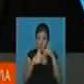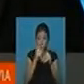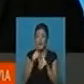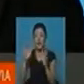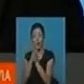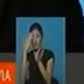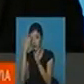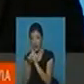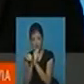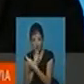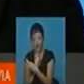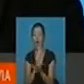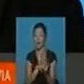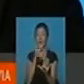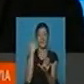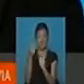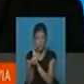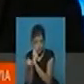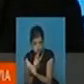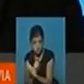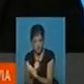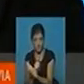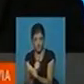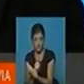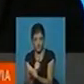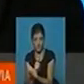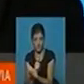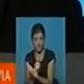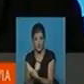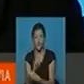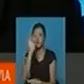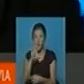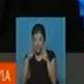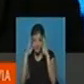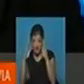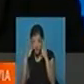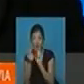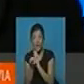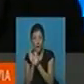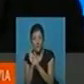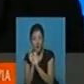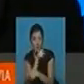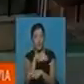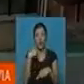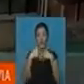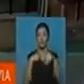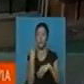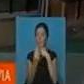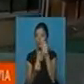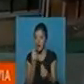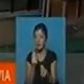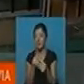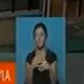constitución ya sufrió modificación, entonces esta idea de la constitución que cambia y solamente para darle una nueva gestión, tuvo,